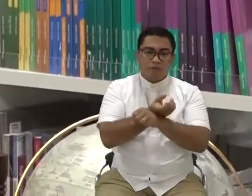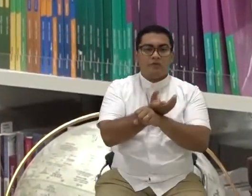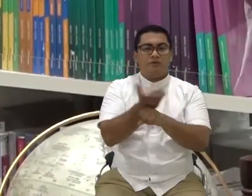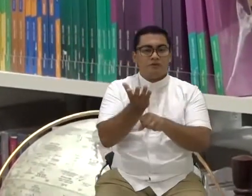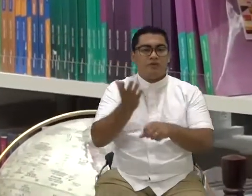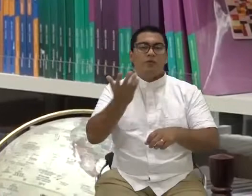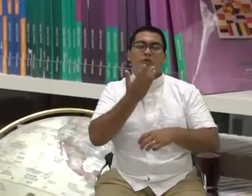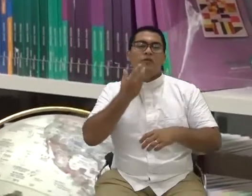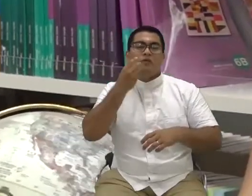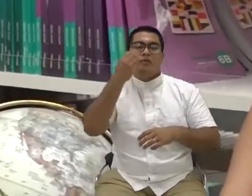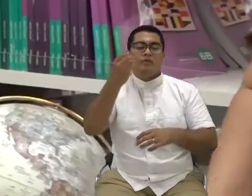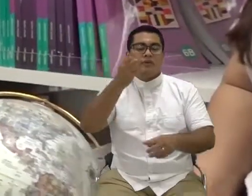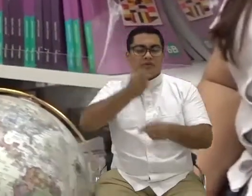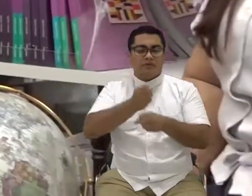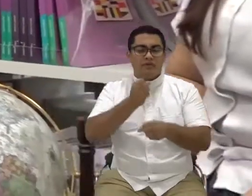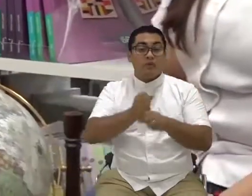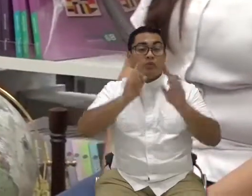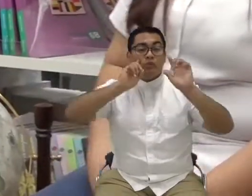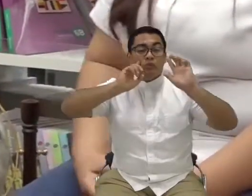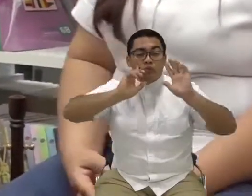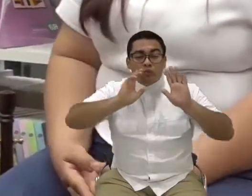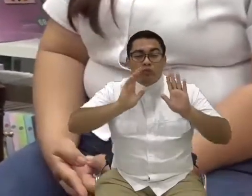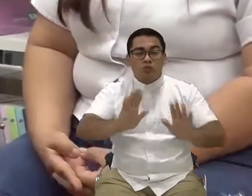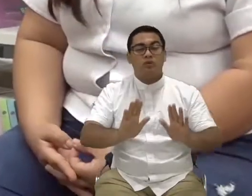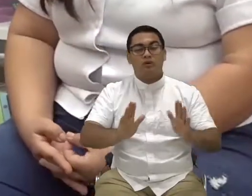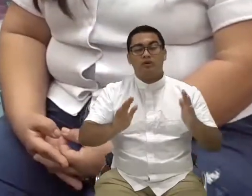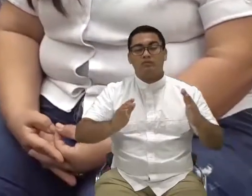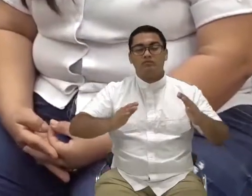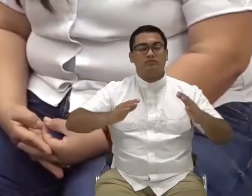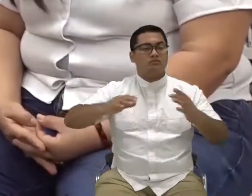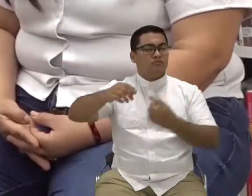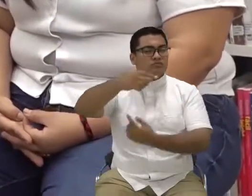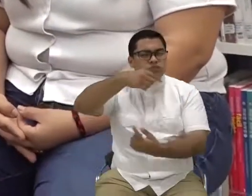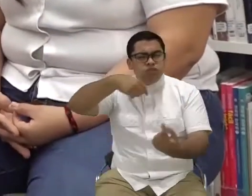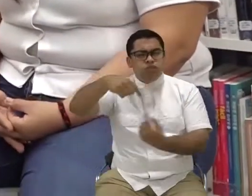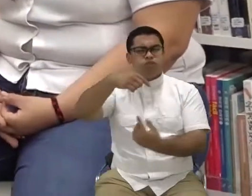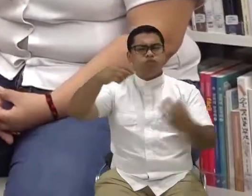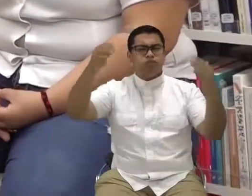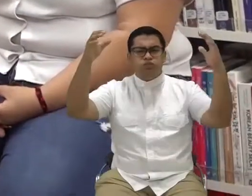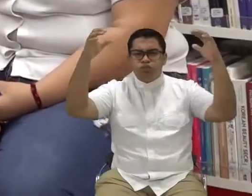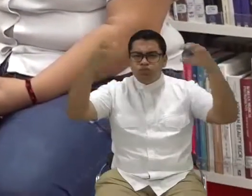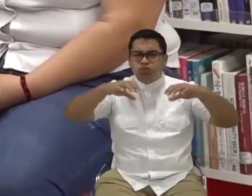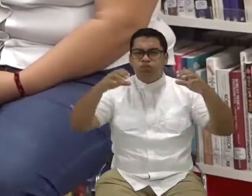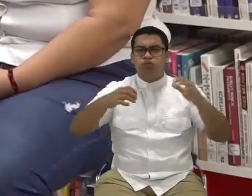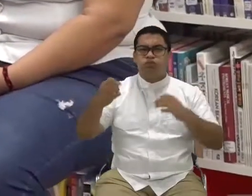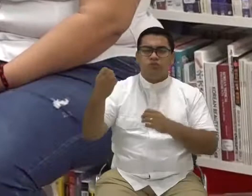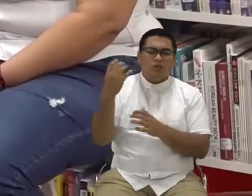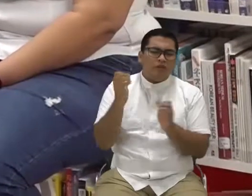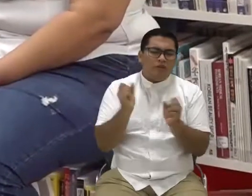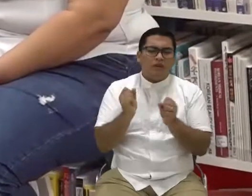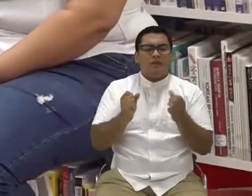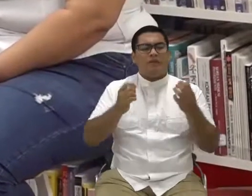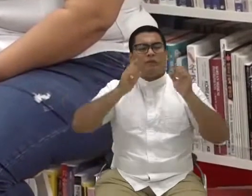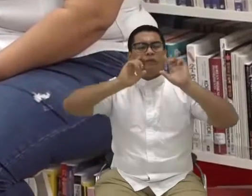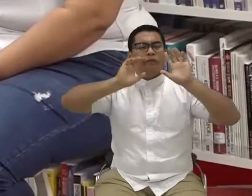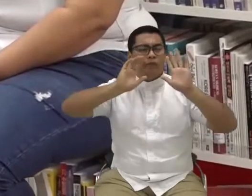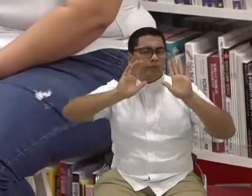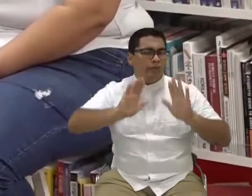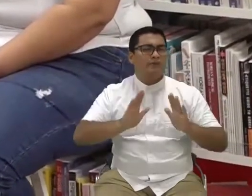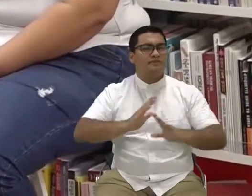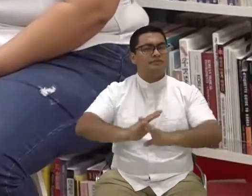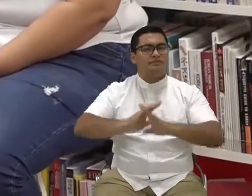de continuar fortaleciendo esta labor que se está ejecutando, como es la cultura de prevención, tanto desde la escuela como en este